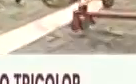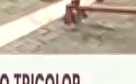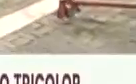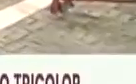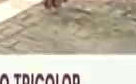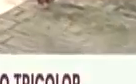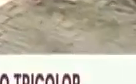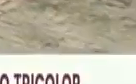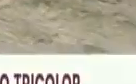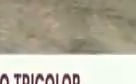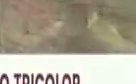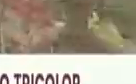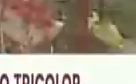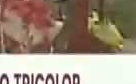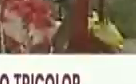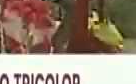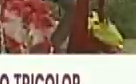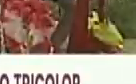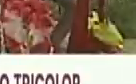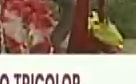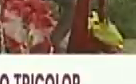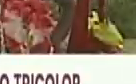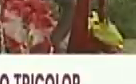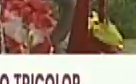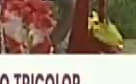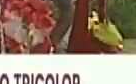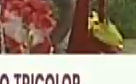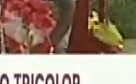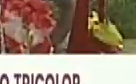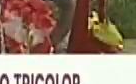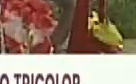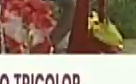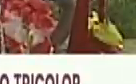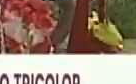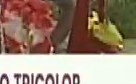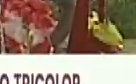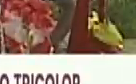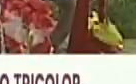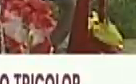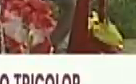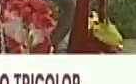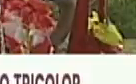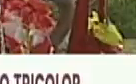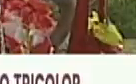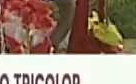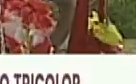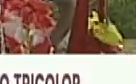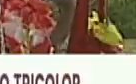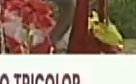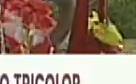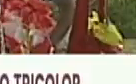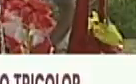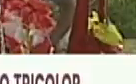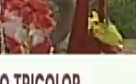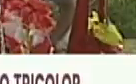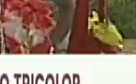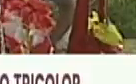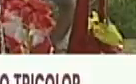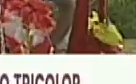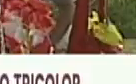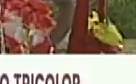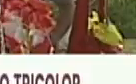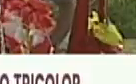objetivos principales de este programa social que creció de la mano de la gran misión Vivienda